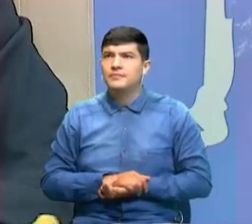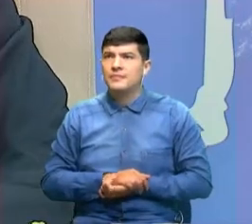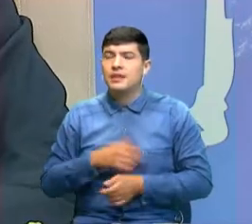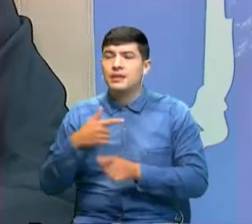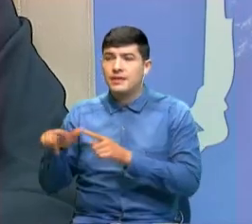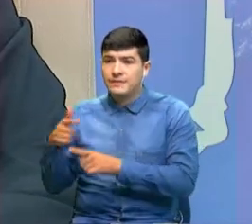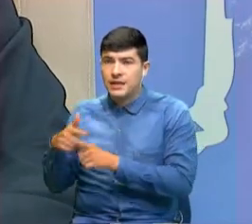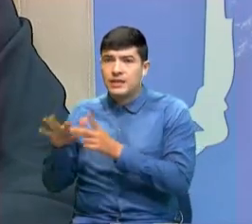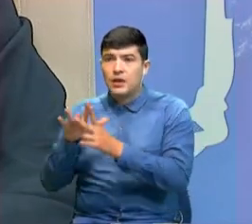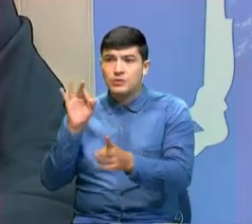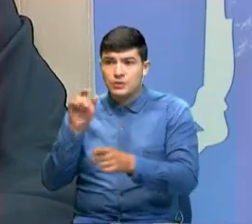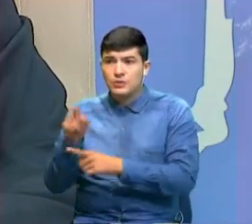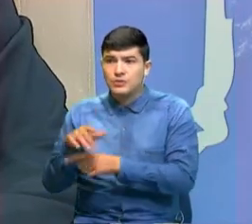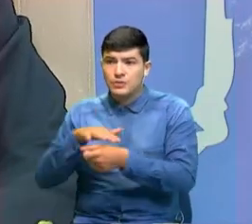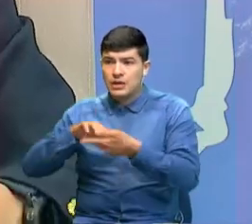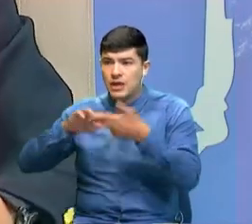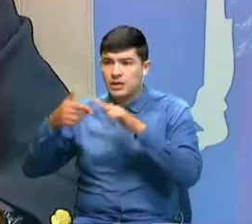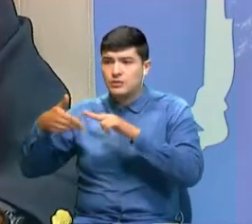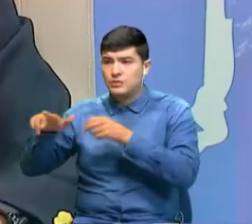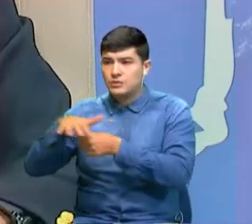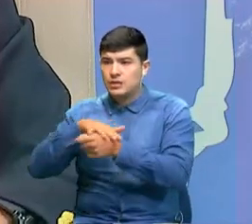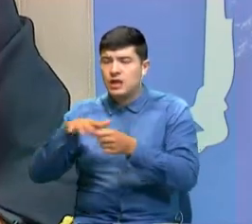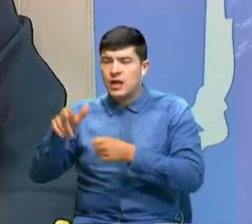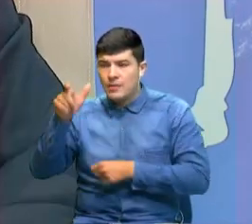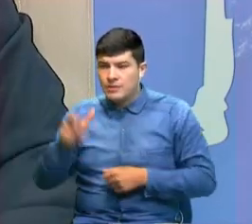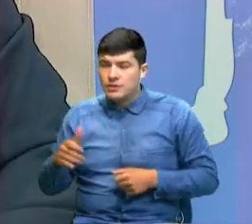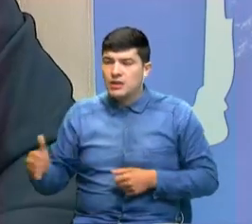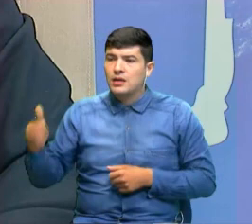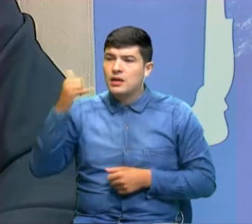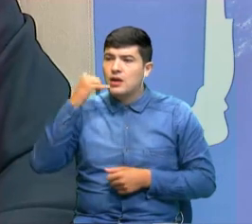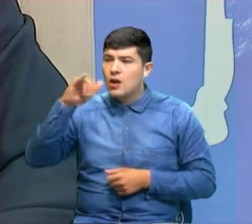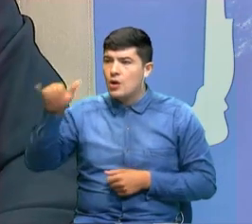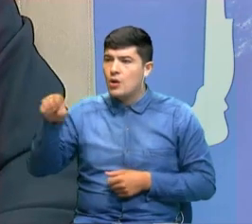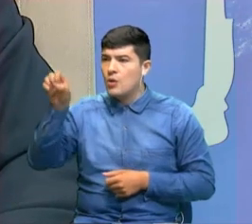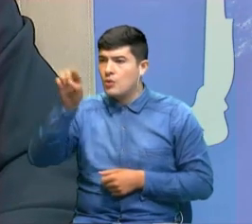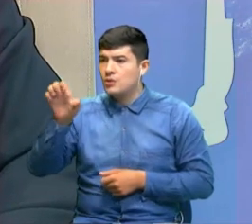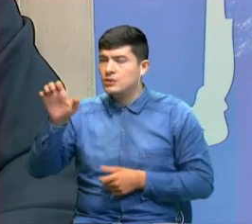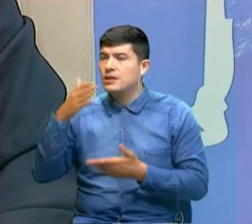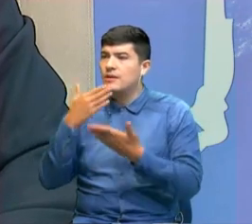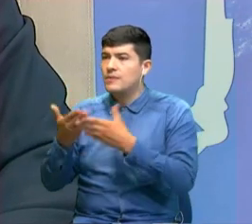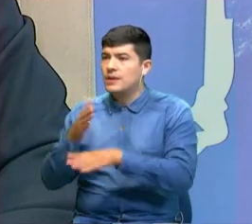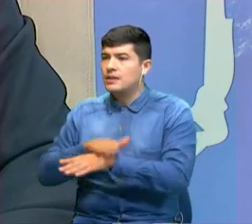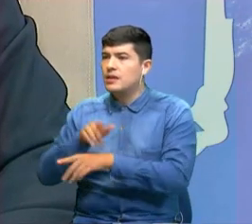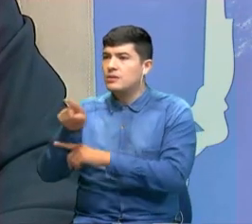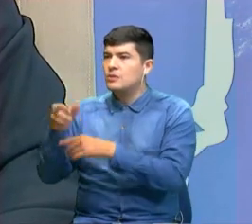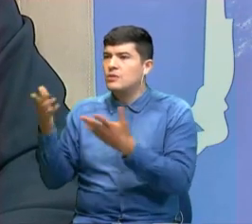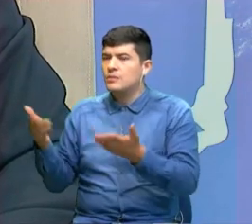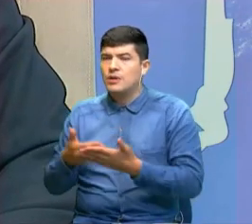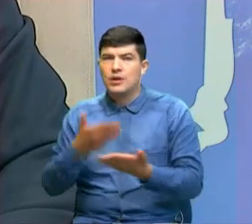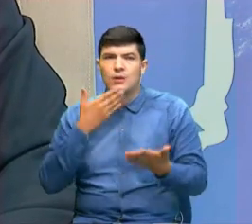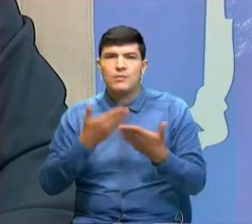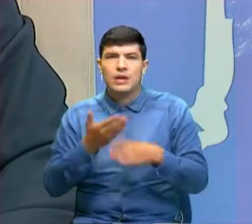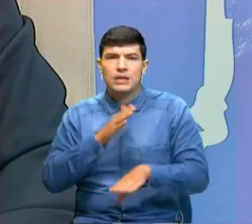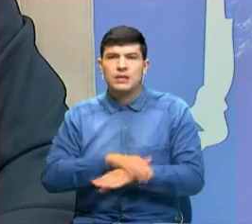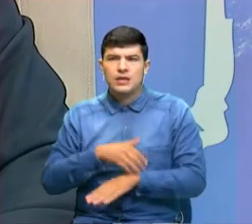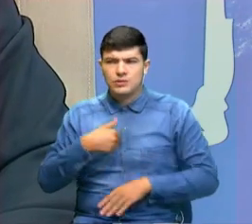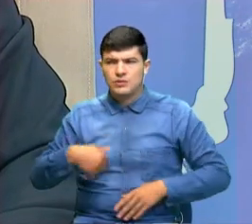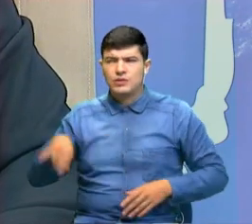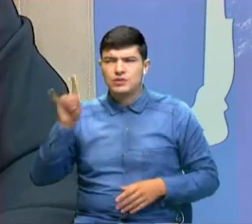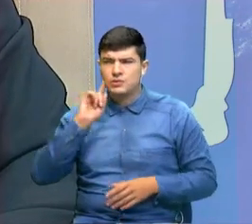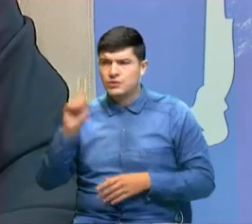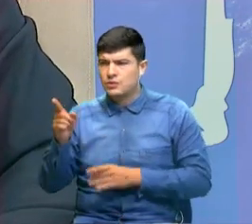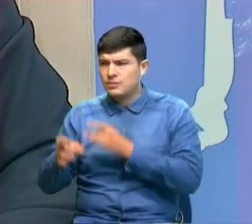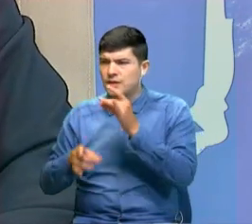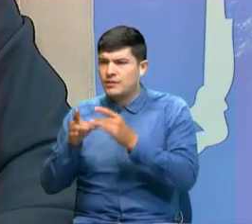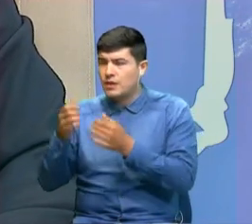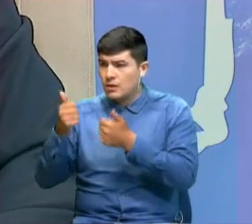entonces hay con respecto a esta situación. Tenemos nuevamente a don José Domingo. Don José, ¿cómo le va? Buenas tardes. Ya ahora sí lo escucho perfectamente. Cuéntenos,